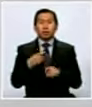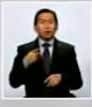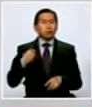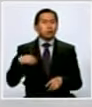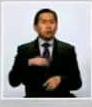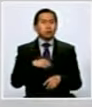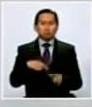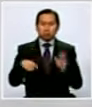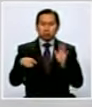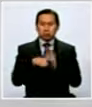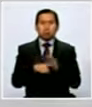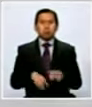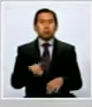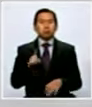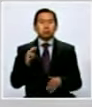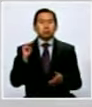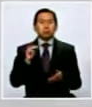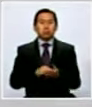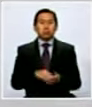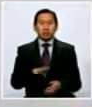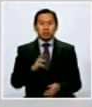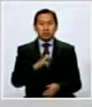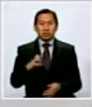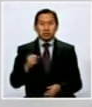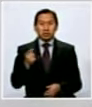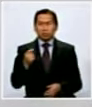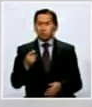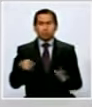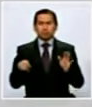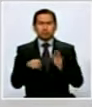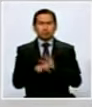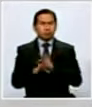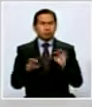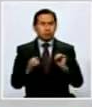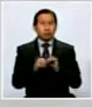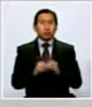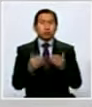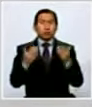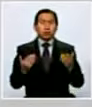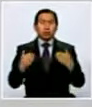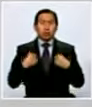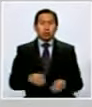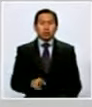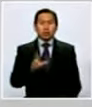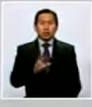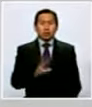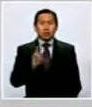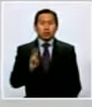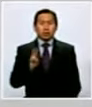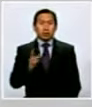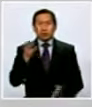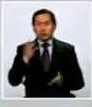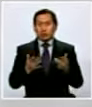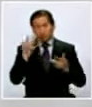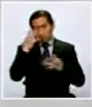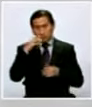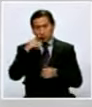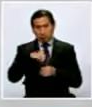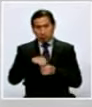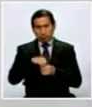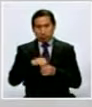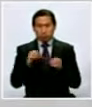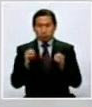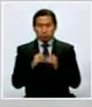descartamos un total de 1.611 casos en el país. Tenemos actualmente 37 sospechosos de